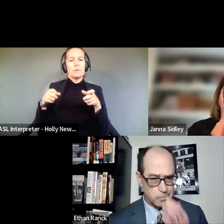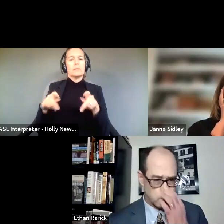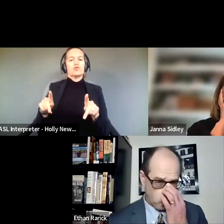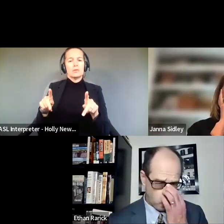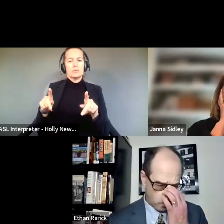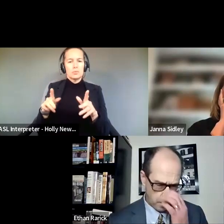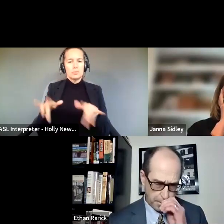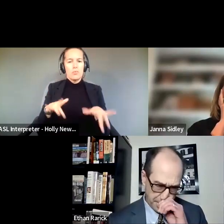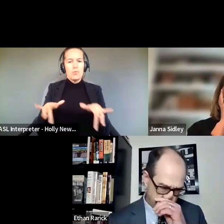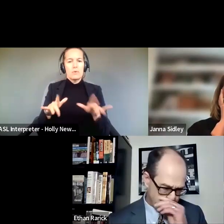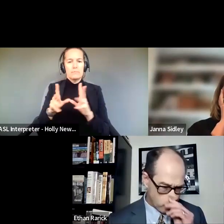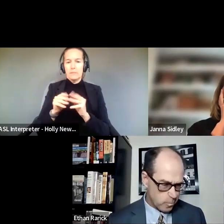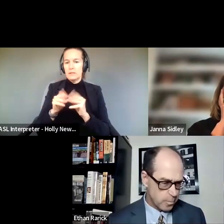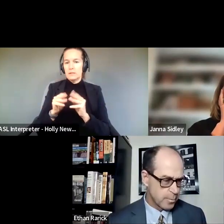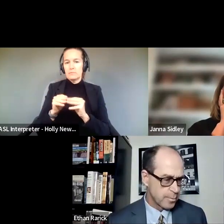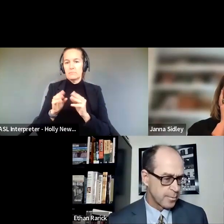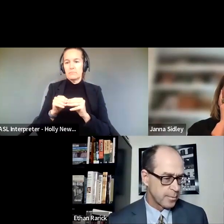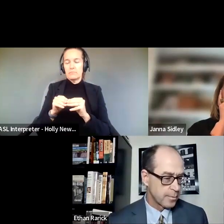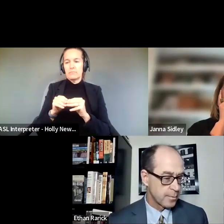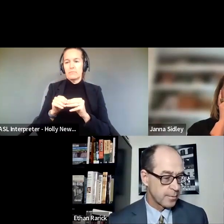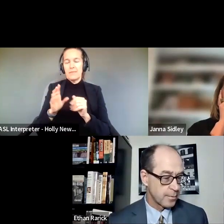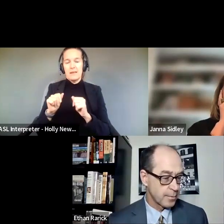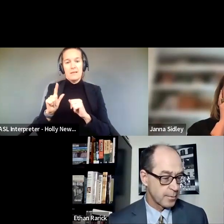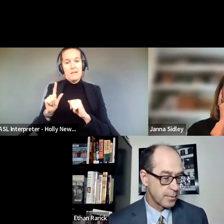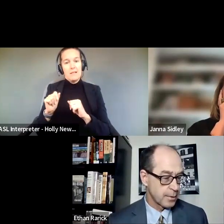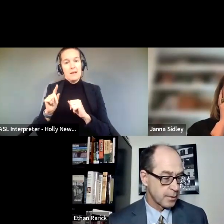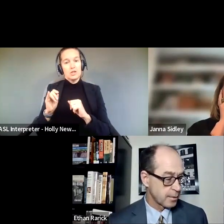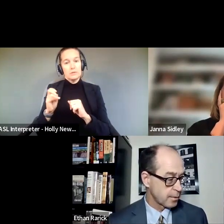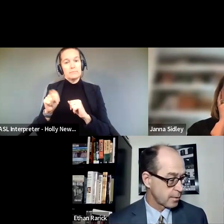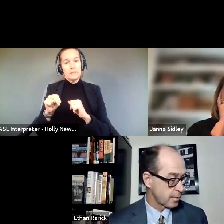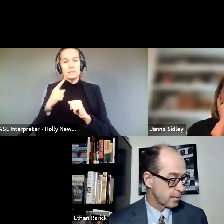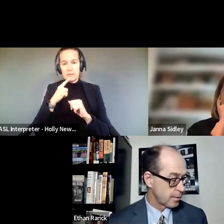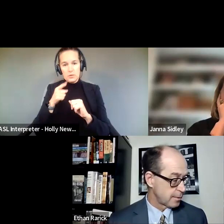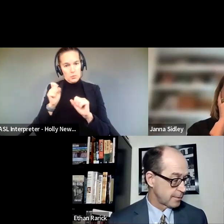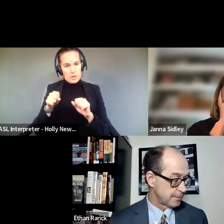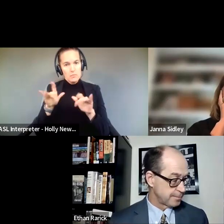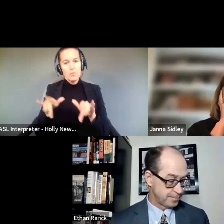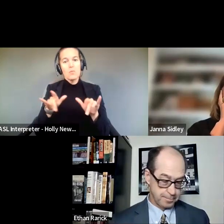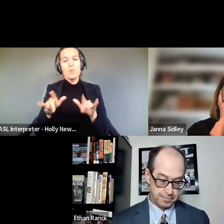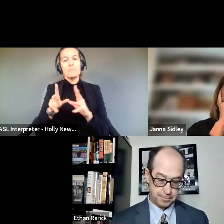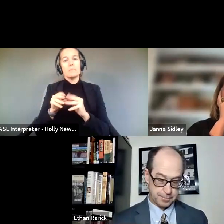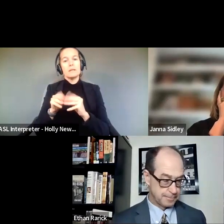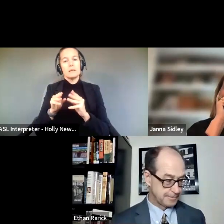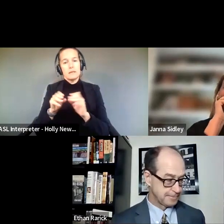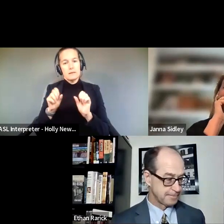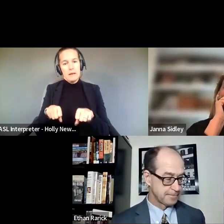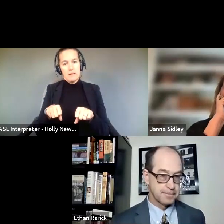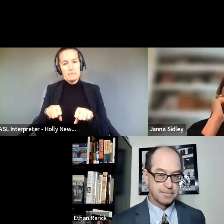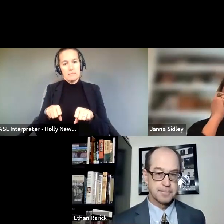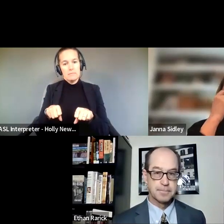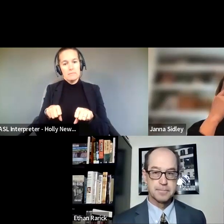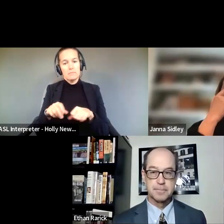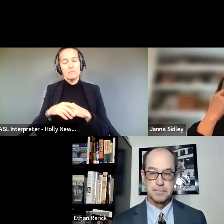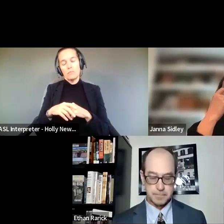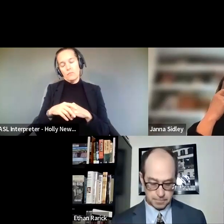Lanterman dice bien claro, se puede hacer siempre y cuando se dé un aviso de 24 horas.